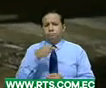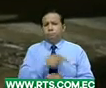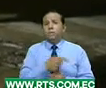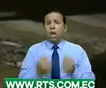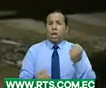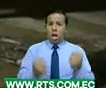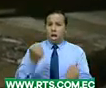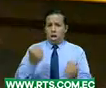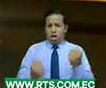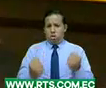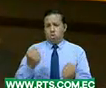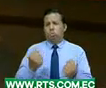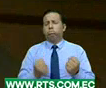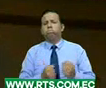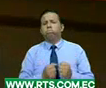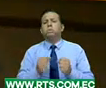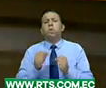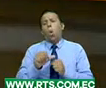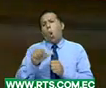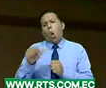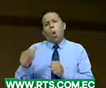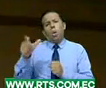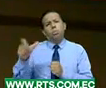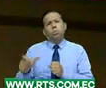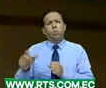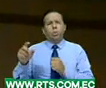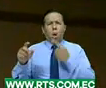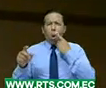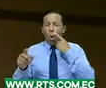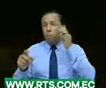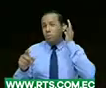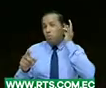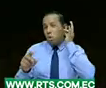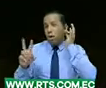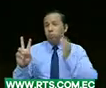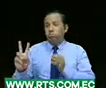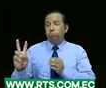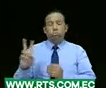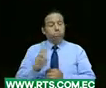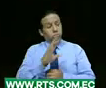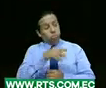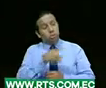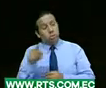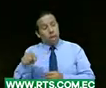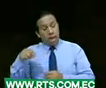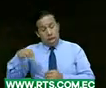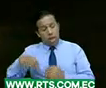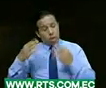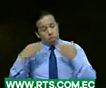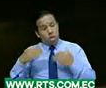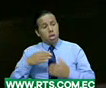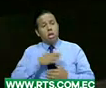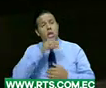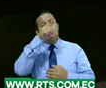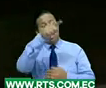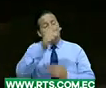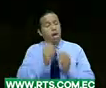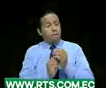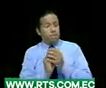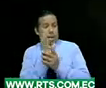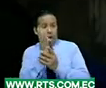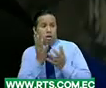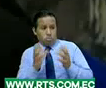conducía este vehículo fue contratado por una pareja de esposos que le pidió una carrera desde guayaquil a milagro según indicó la hermana del fallecido